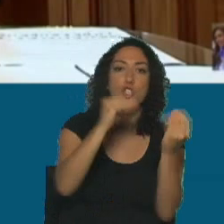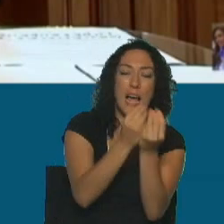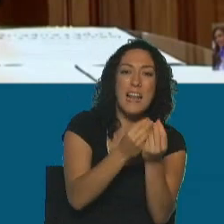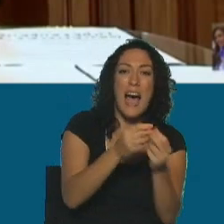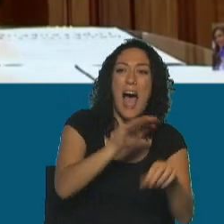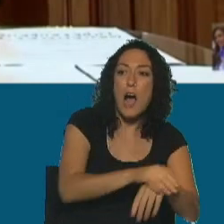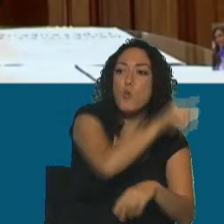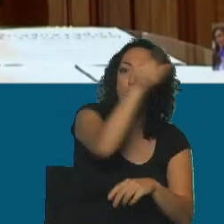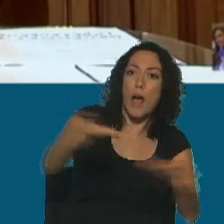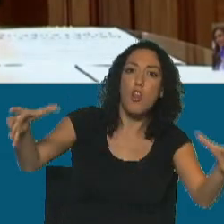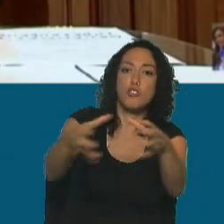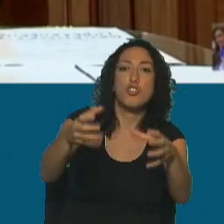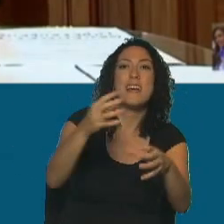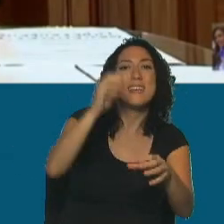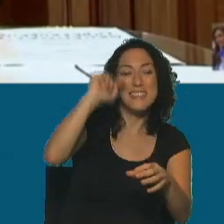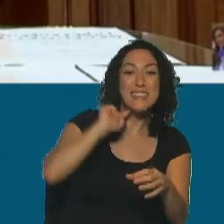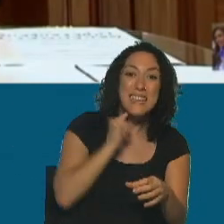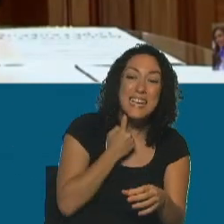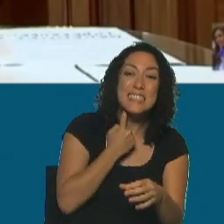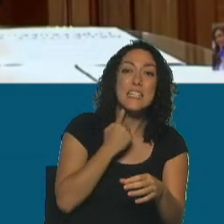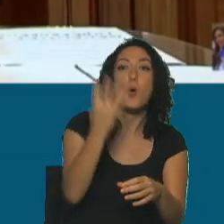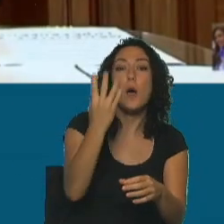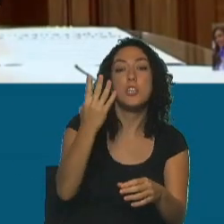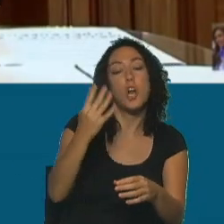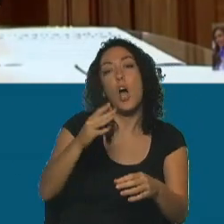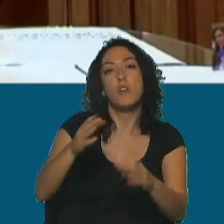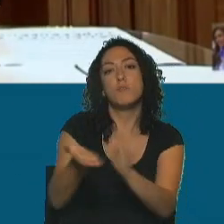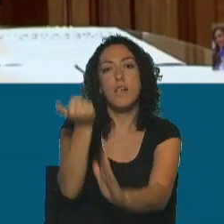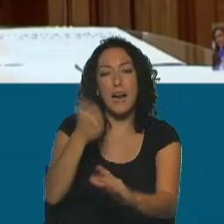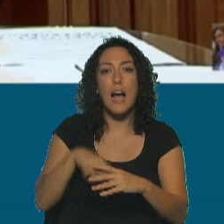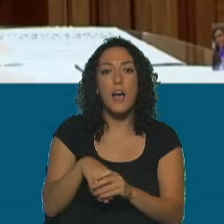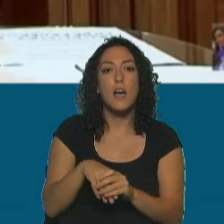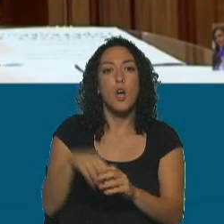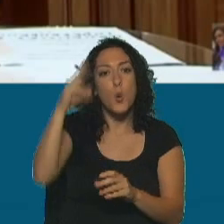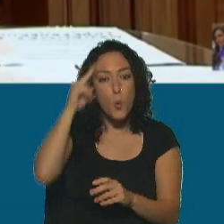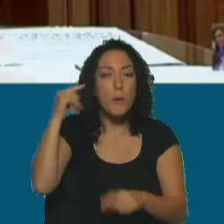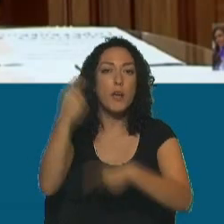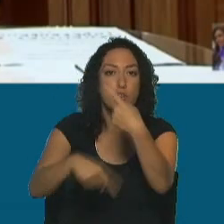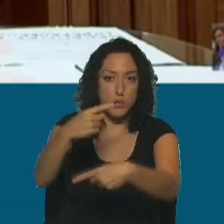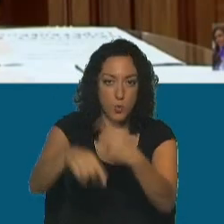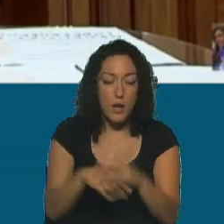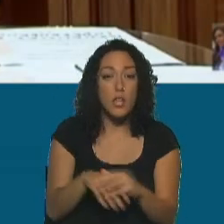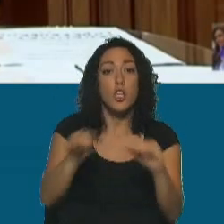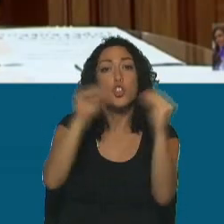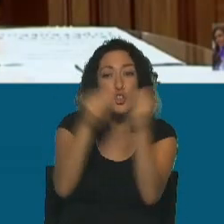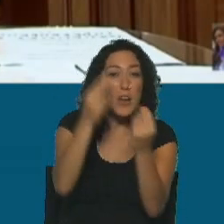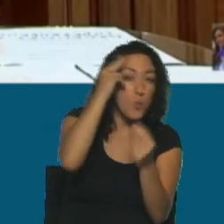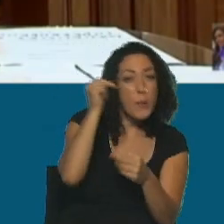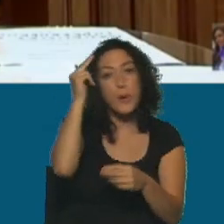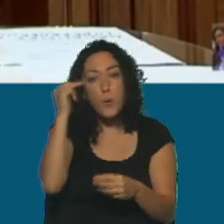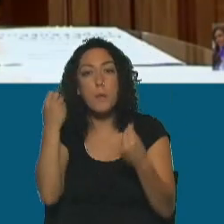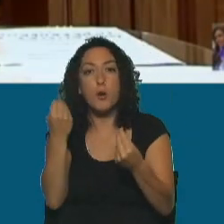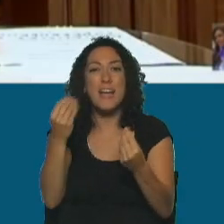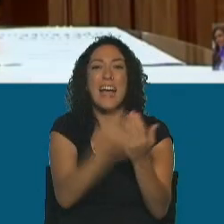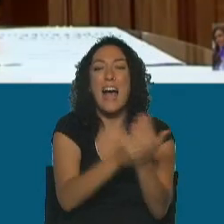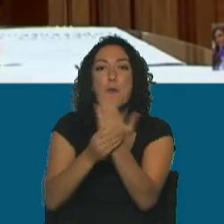entonces absolvieron a 4 y condenaron a 9. No, ahí no está la mitad. Sí, son 9 y 9, porque los responsables de administrar el